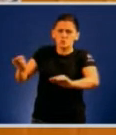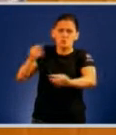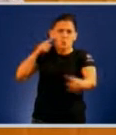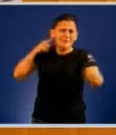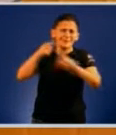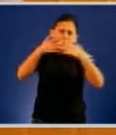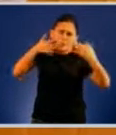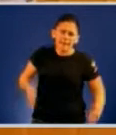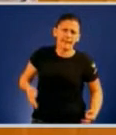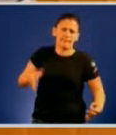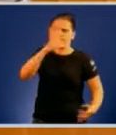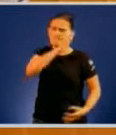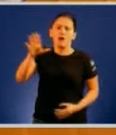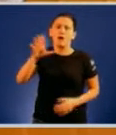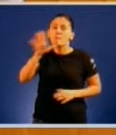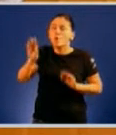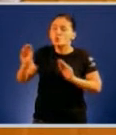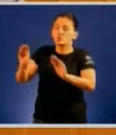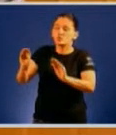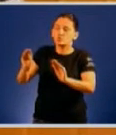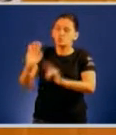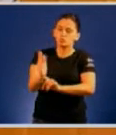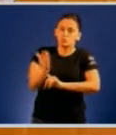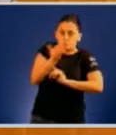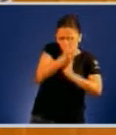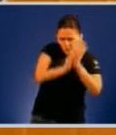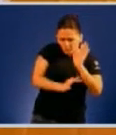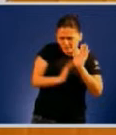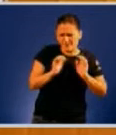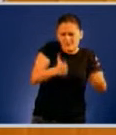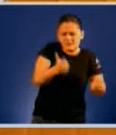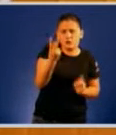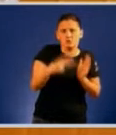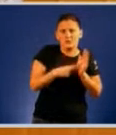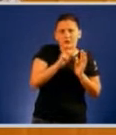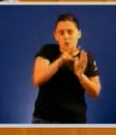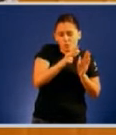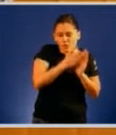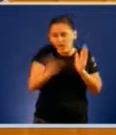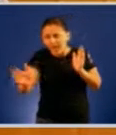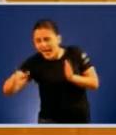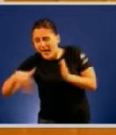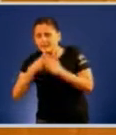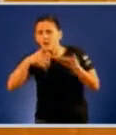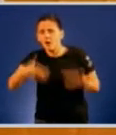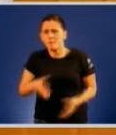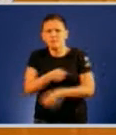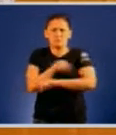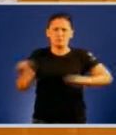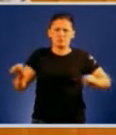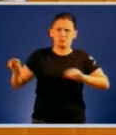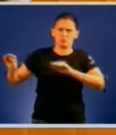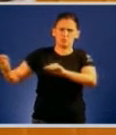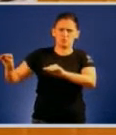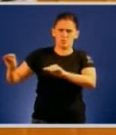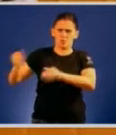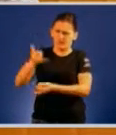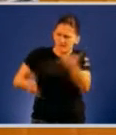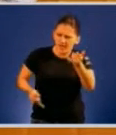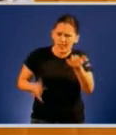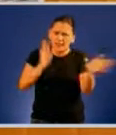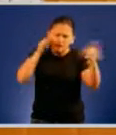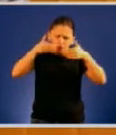súas intencións reais. Porque cos orzamentos que nos presentan a nos trasano desde 2012 até agora, é imposible que vostedes atendan a